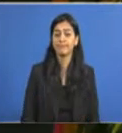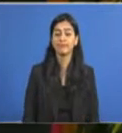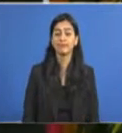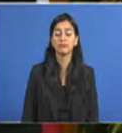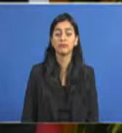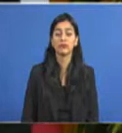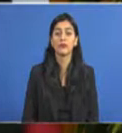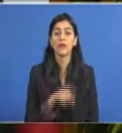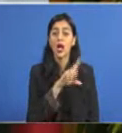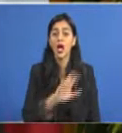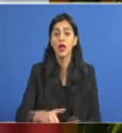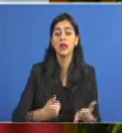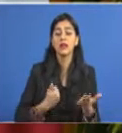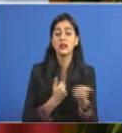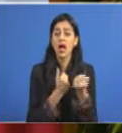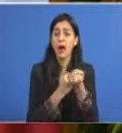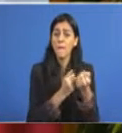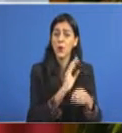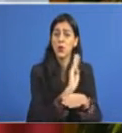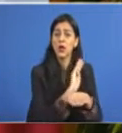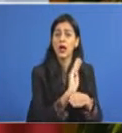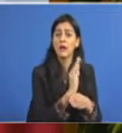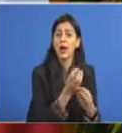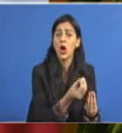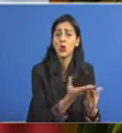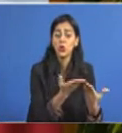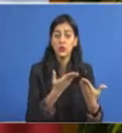Ese apoyo que la banca da a nuestro pueblo